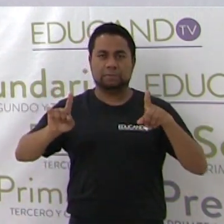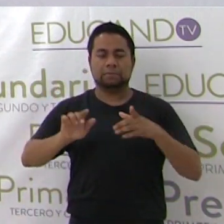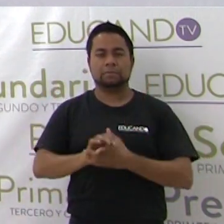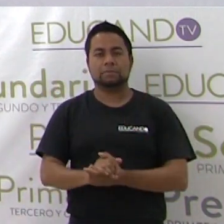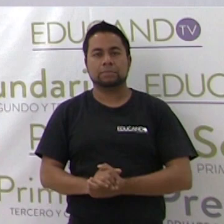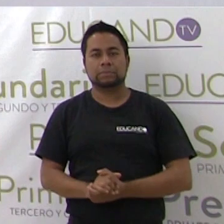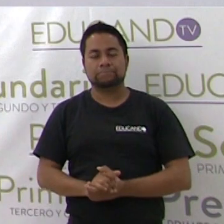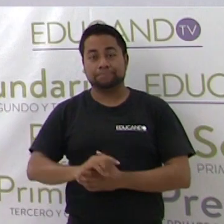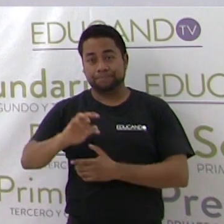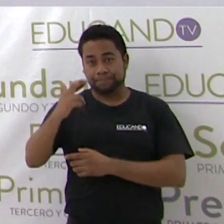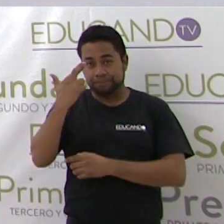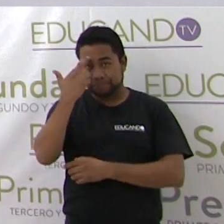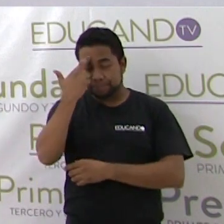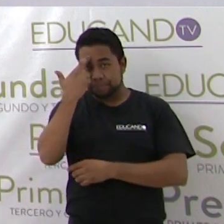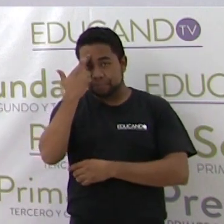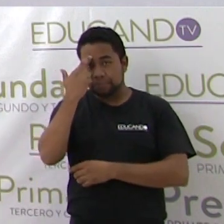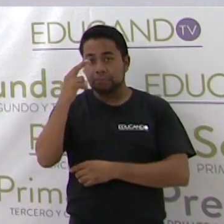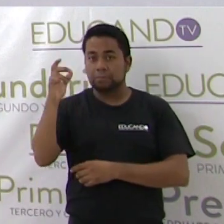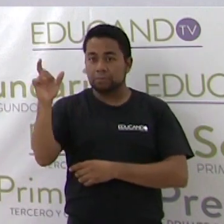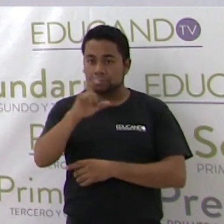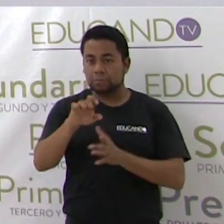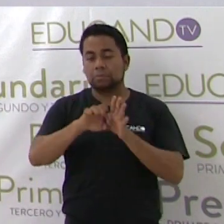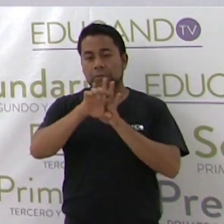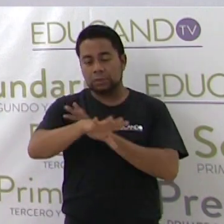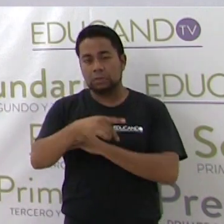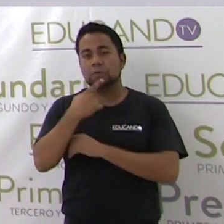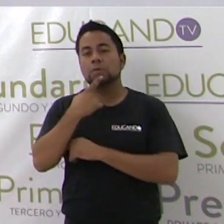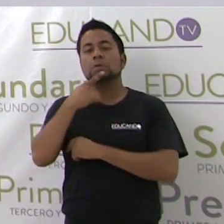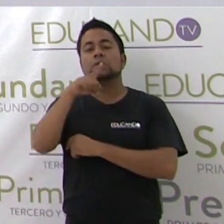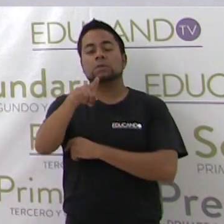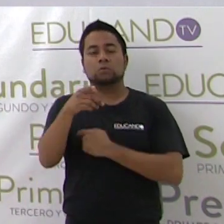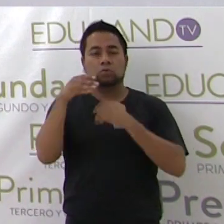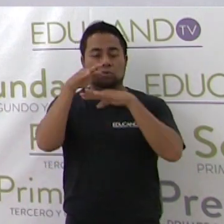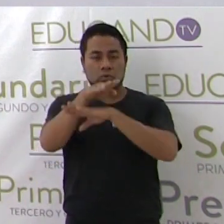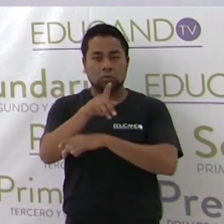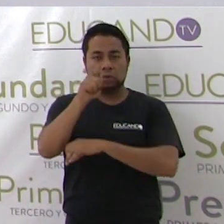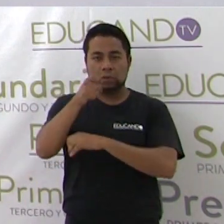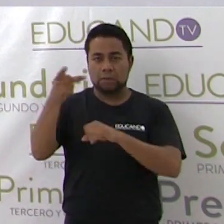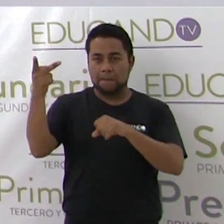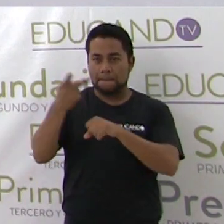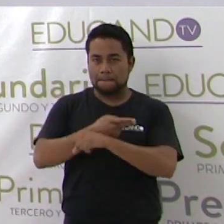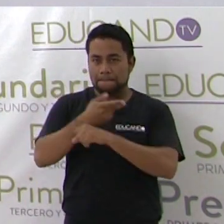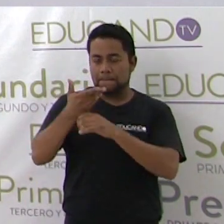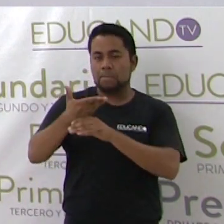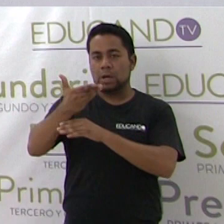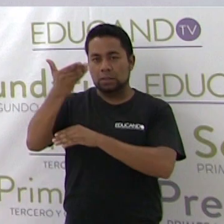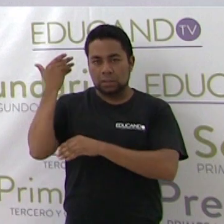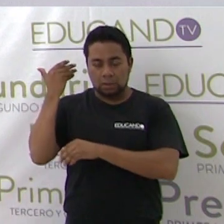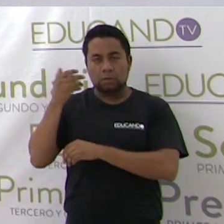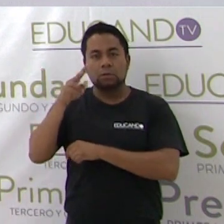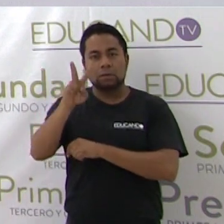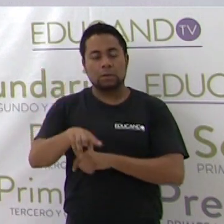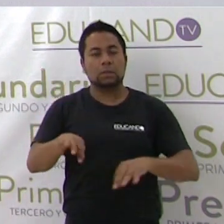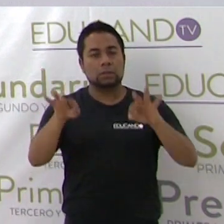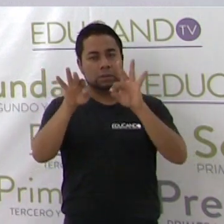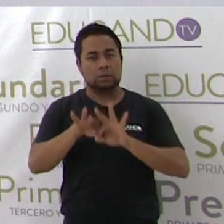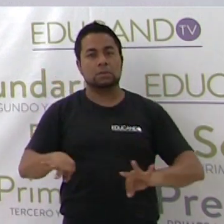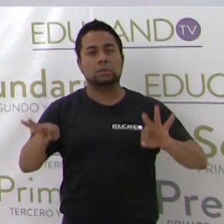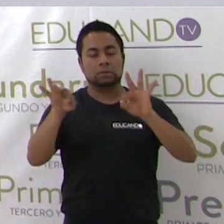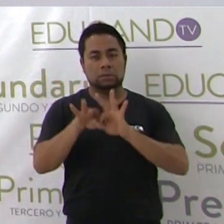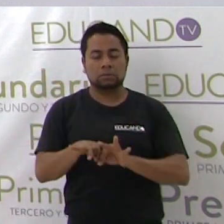Recordemos que cuando hablamos de lo que es el pasado, importante